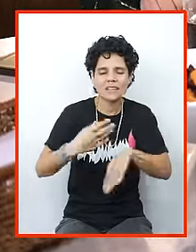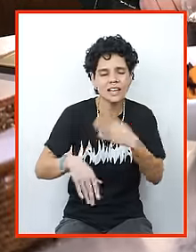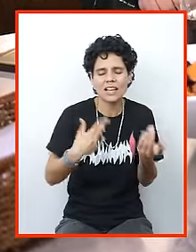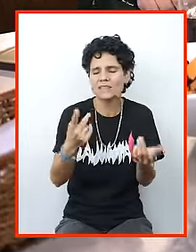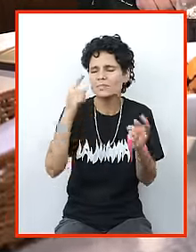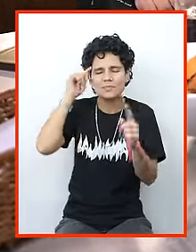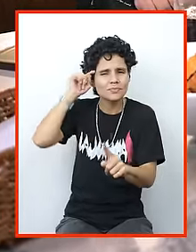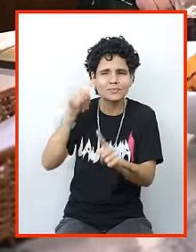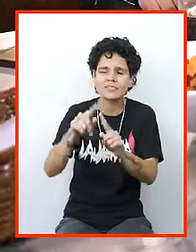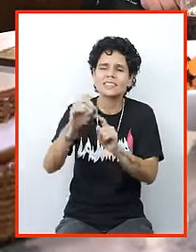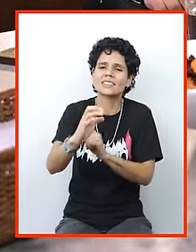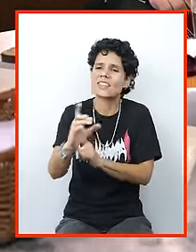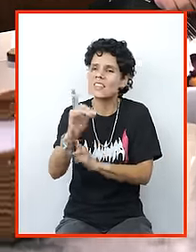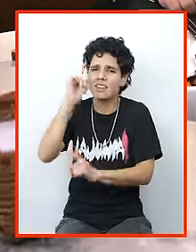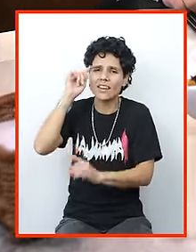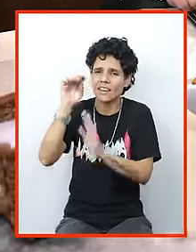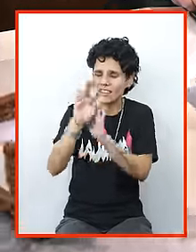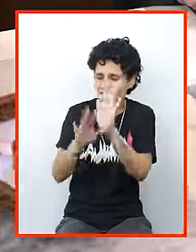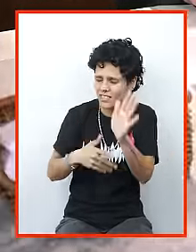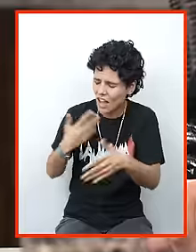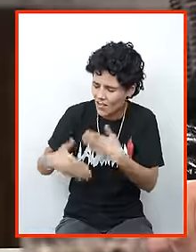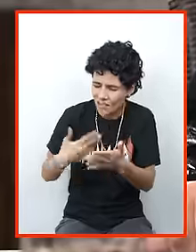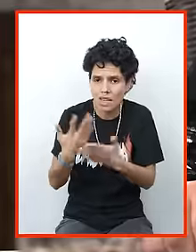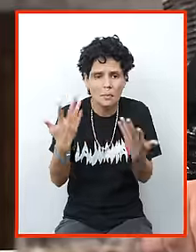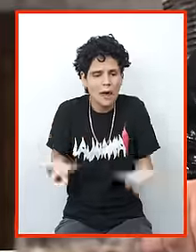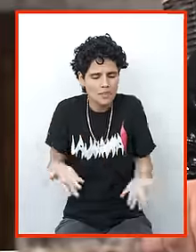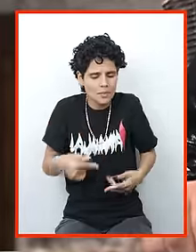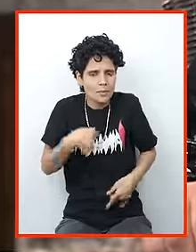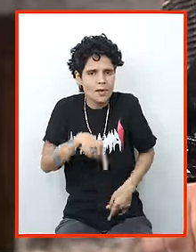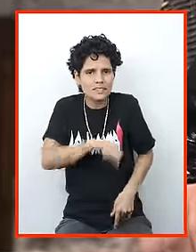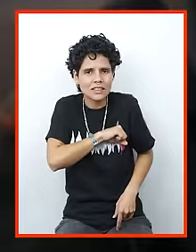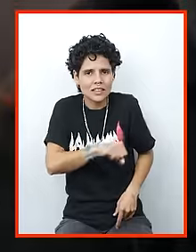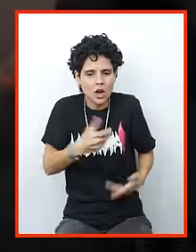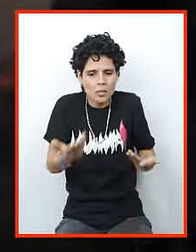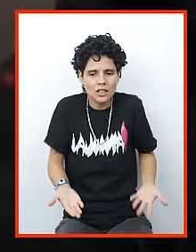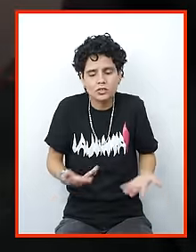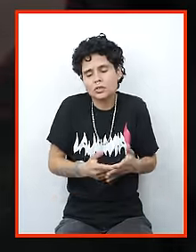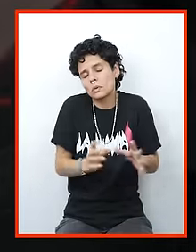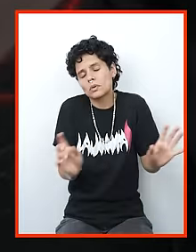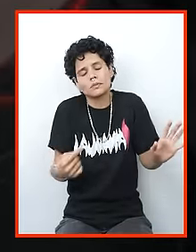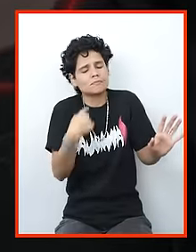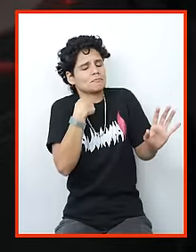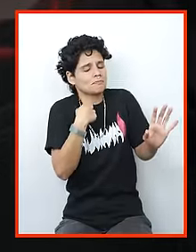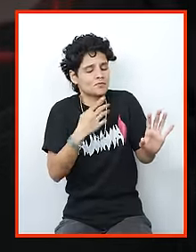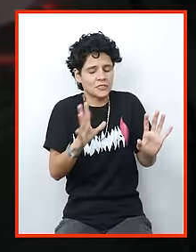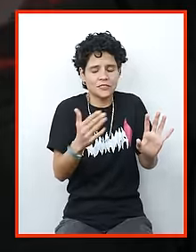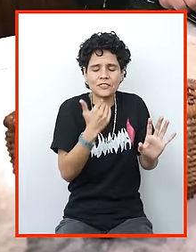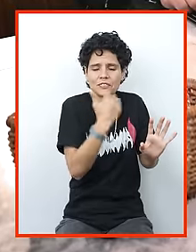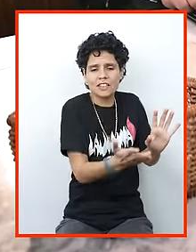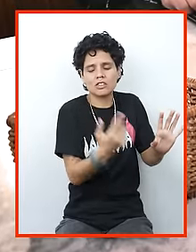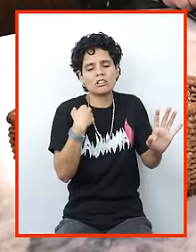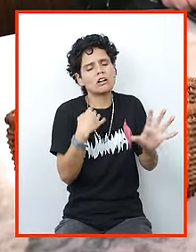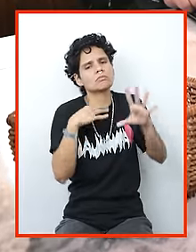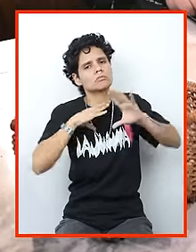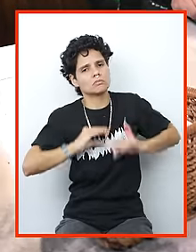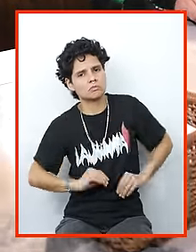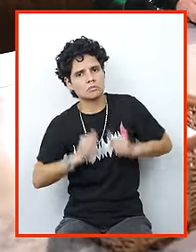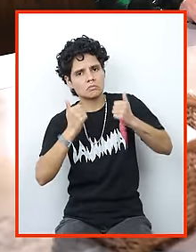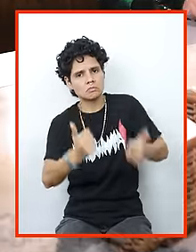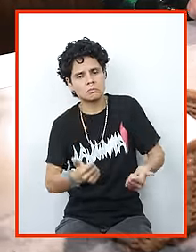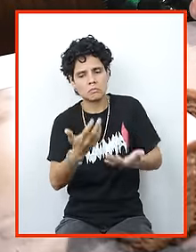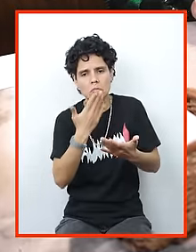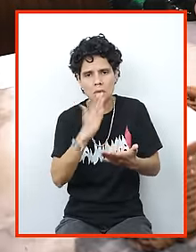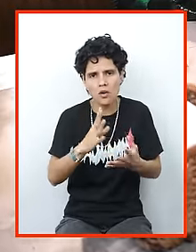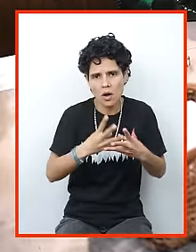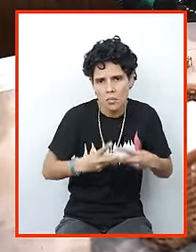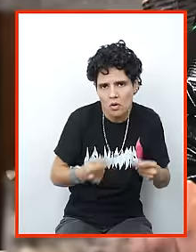y sigo con la weá del disco, porque esa era mi mente, o sea, tenía que por terminar. Por eso estaba acá, además. Claro, y fue como, ya pico, me tocó esta weá, era, lo voy a pasar y de ahí voy a